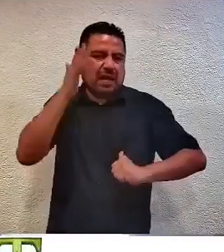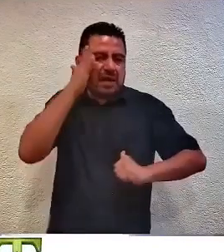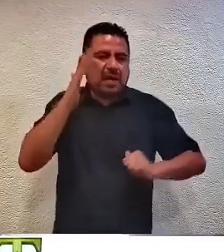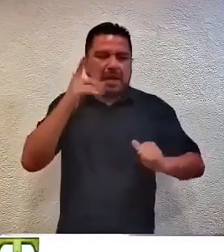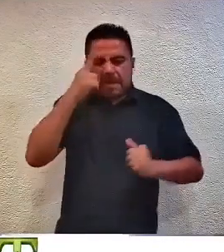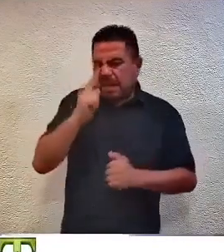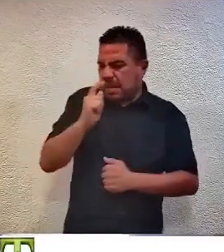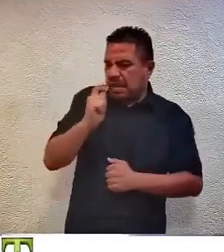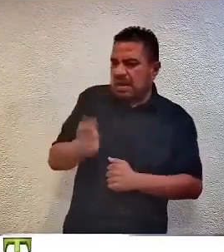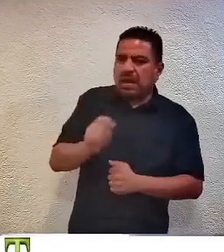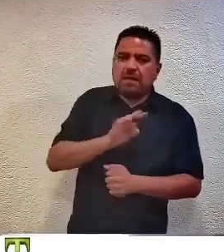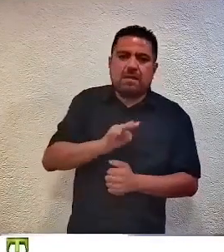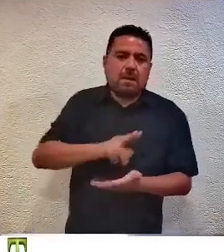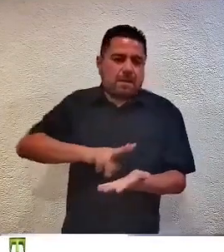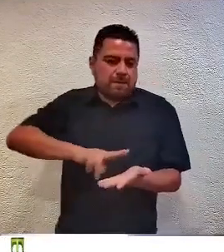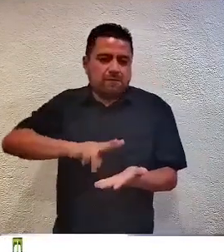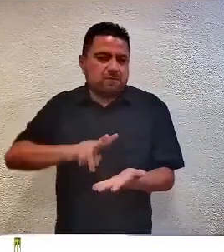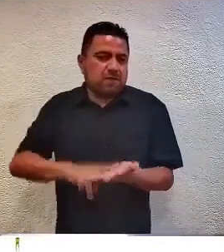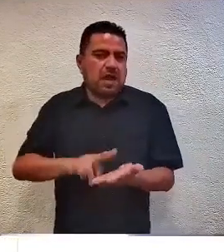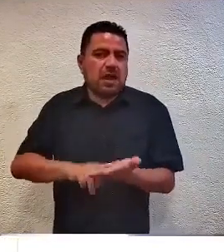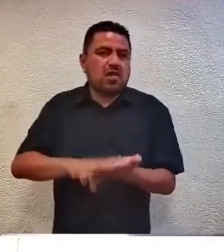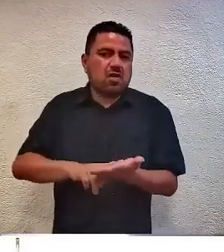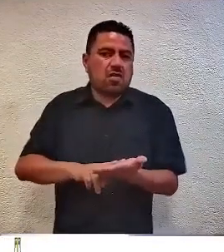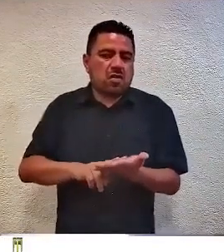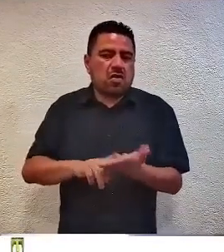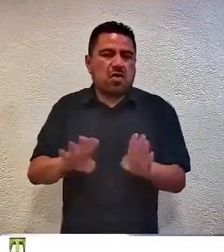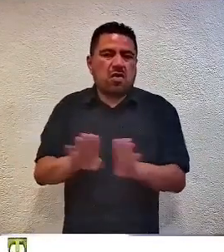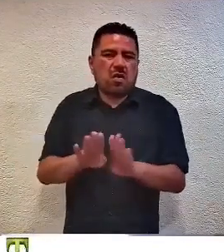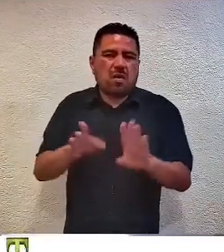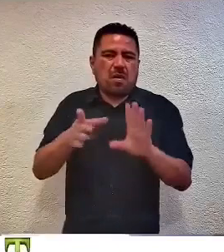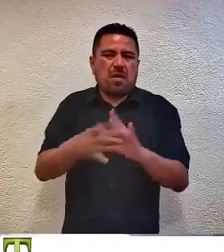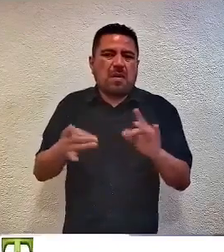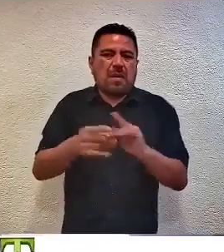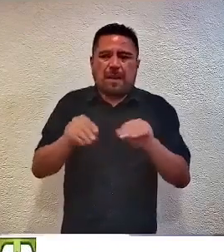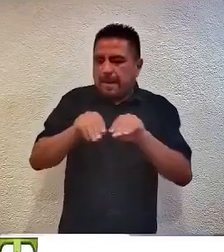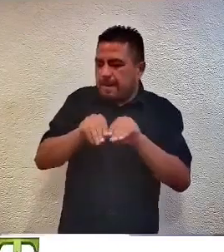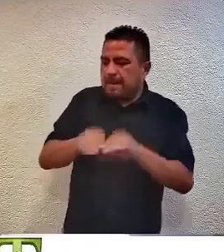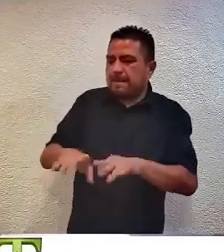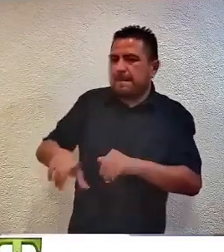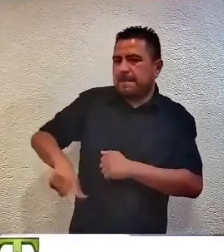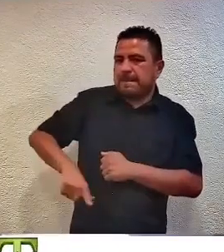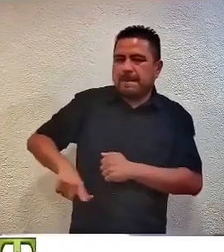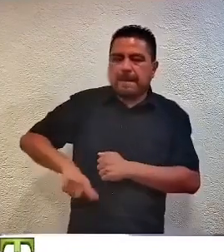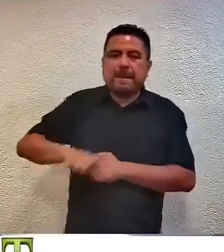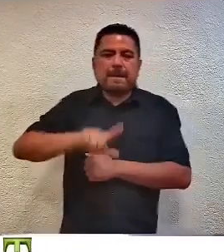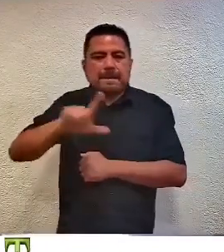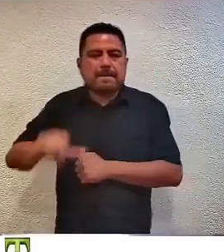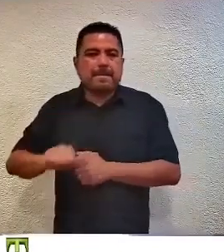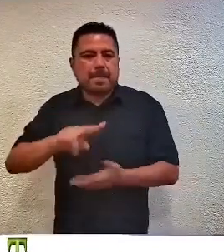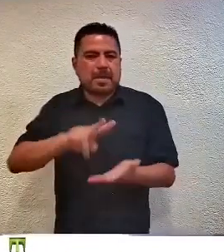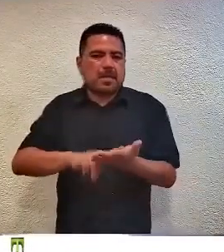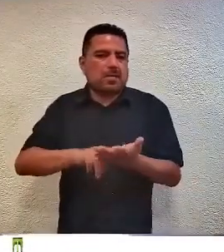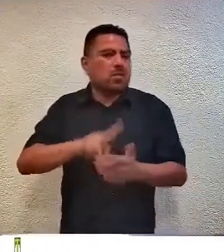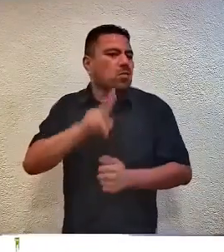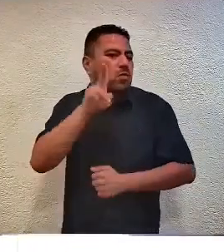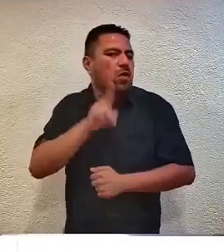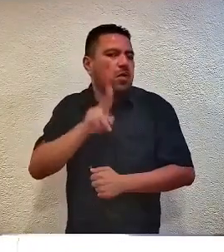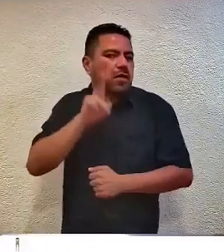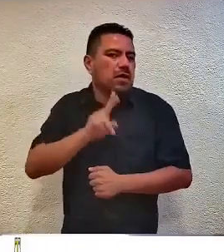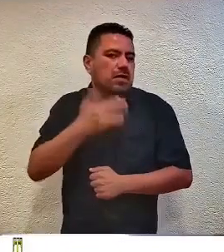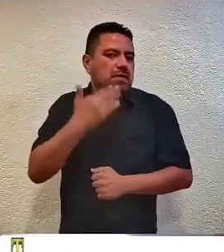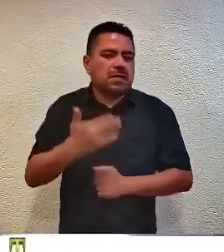para darle un valor, primero calificarla como pública y posteriormente darle un valor probatorio pleno.